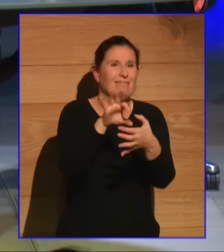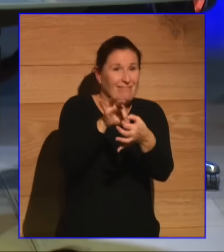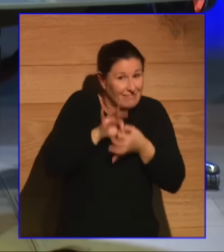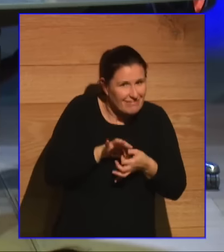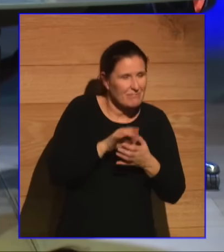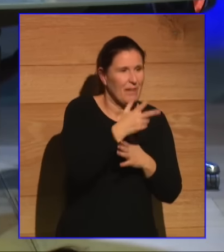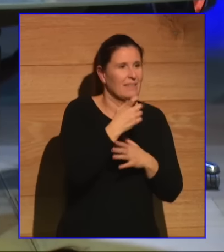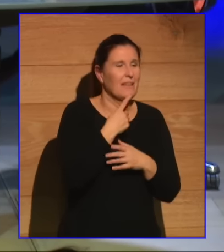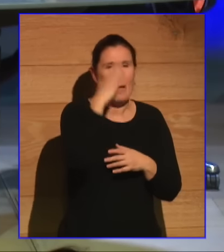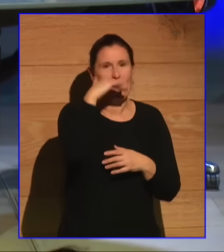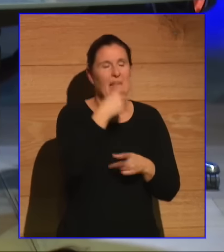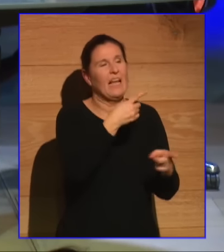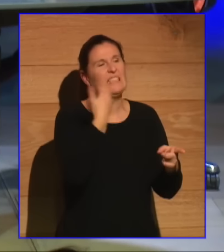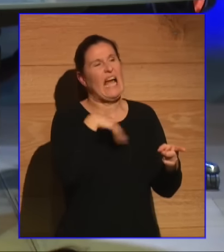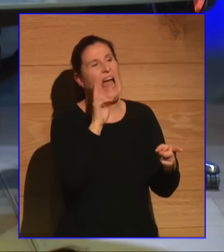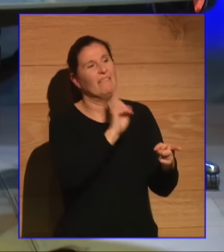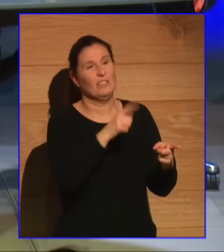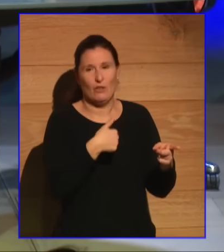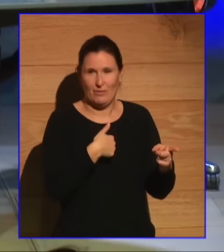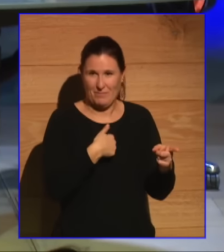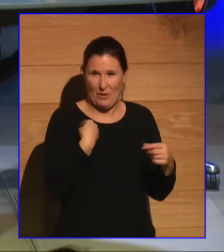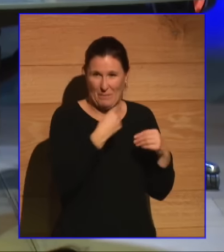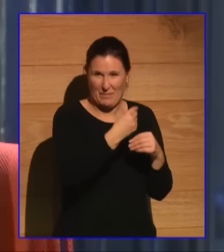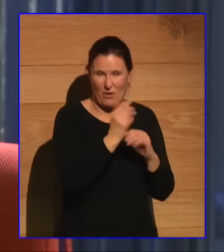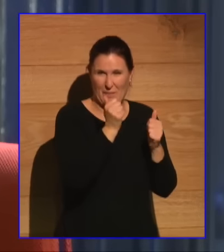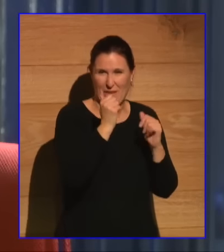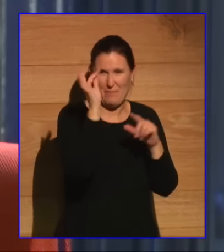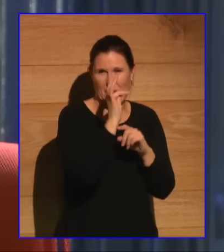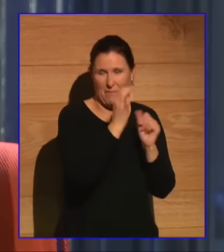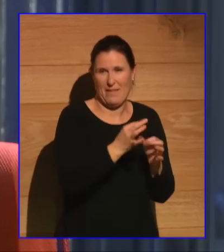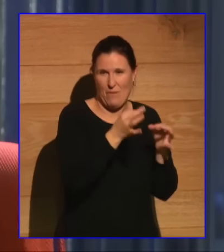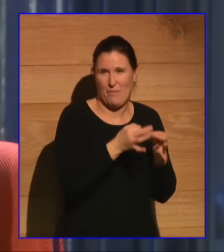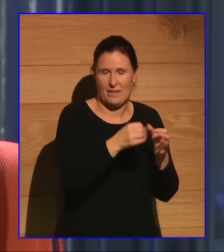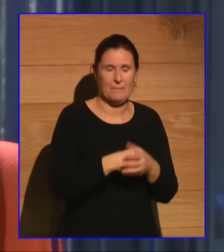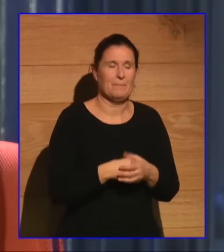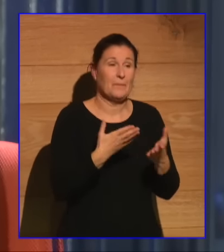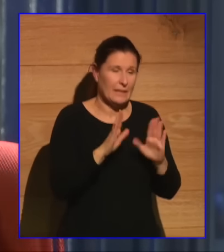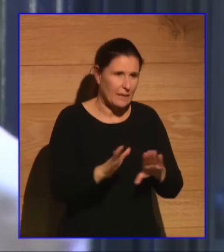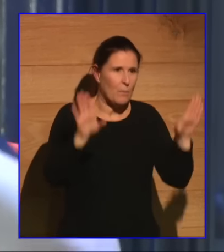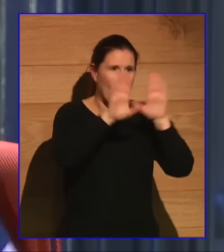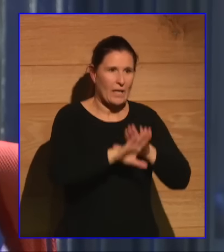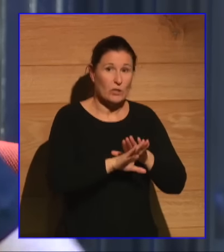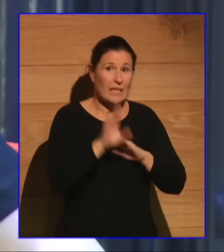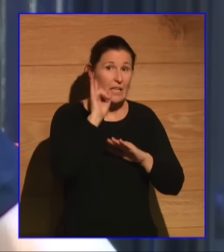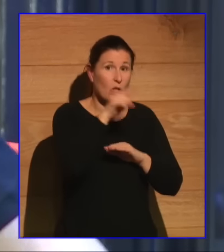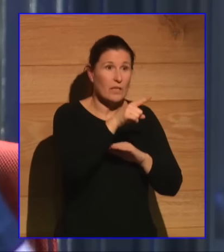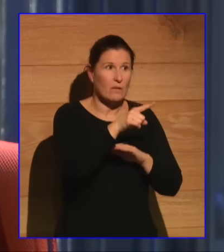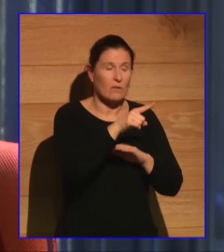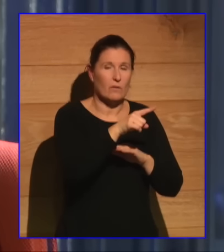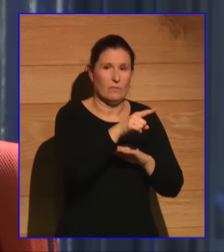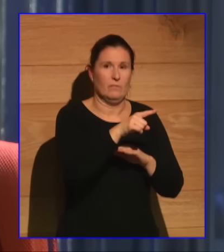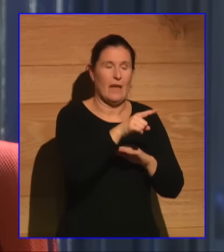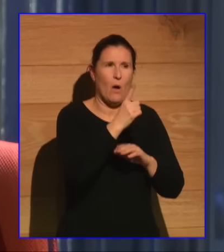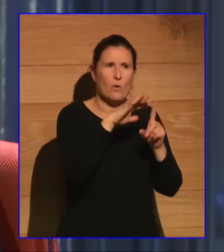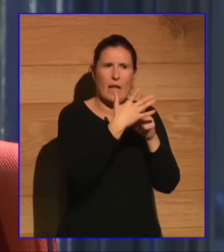padre dice: esta ya la he visto. Sí. ¿Sabes? Pero de noche y en el sostenido, como lo hacen en la película, da a la que probablemente sea una